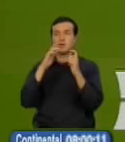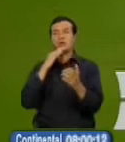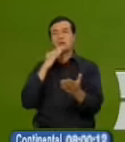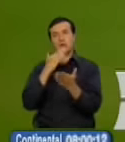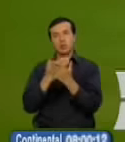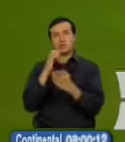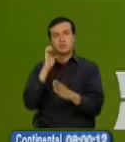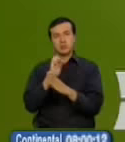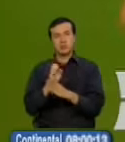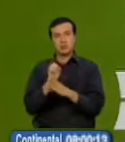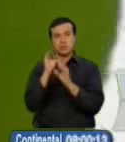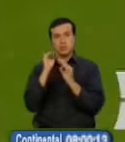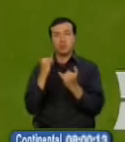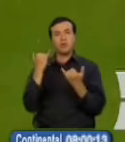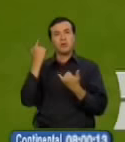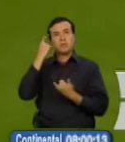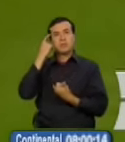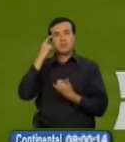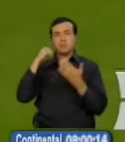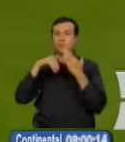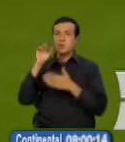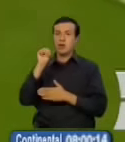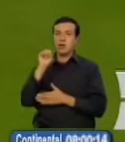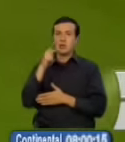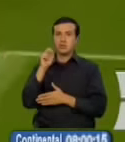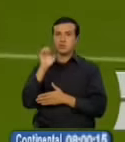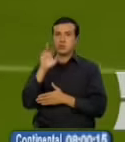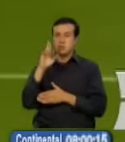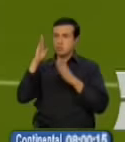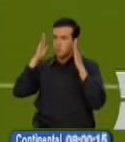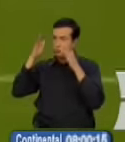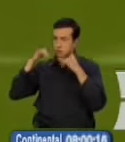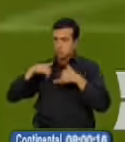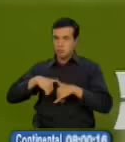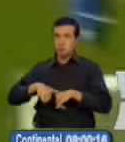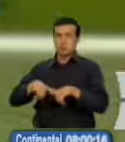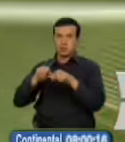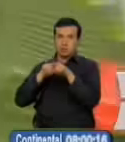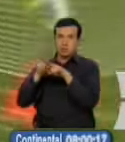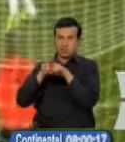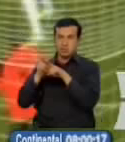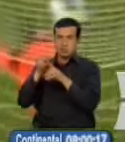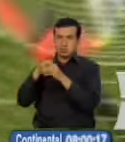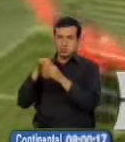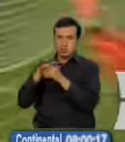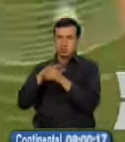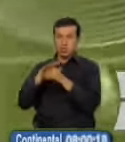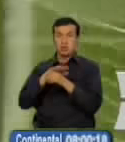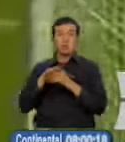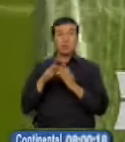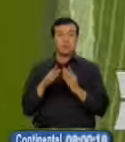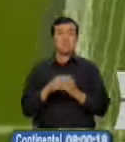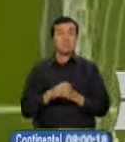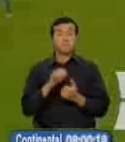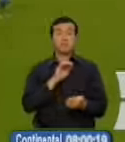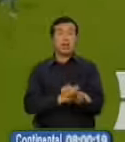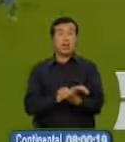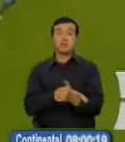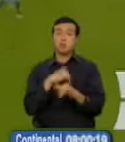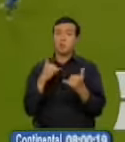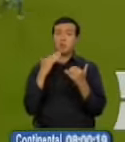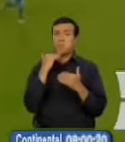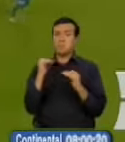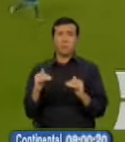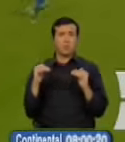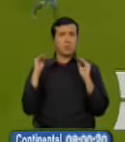gracias Ecuador, ahora mi pensamiento está con el Manchester United para seguir en la Premier League. Y la verdad que Antonio Valencia fue el mejor jugador de nuestra selección